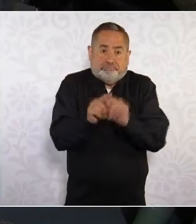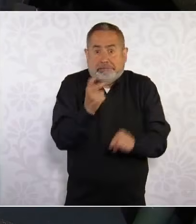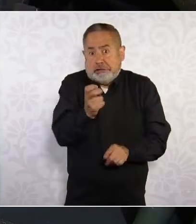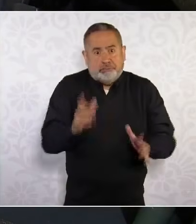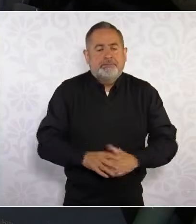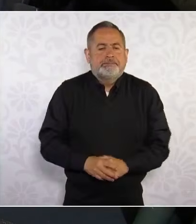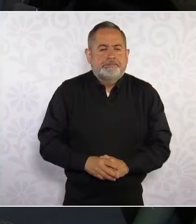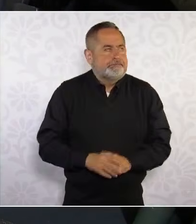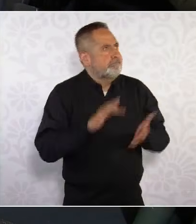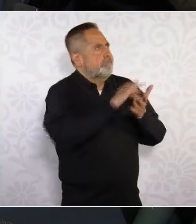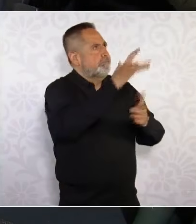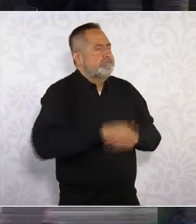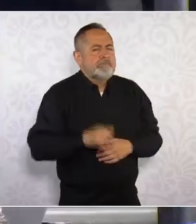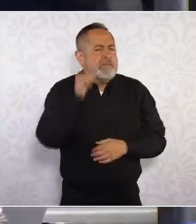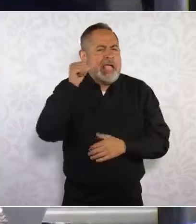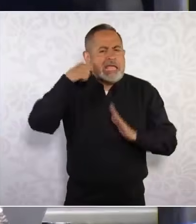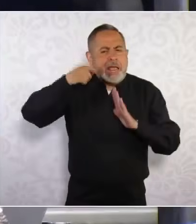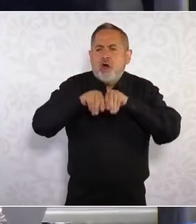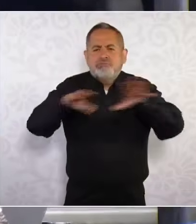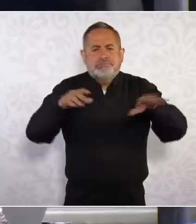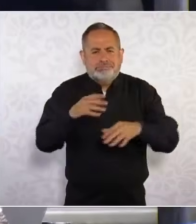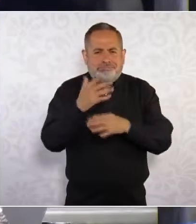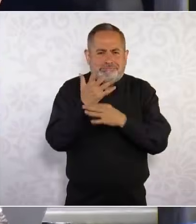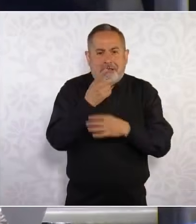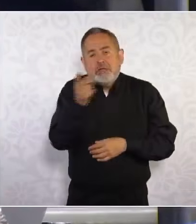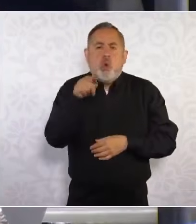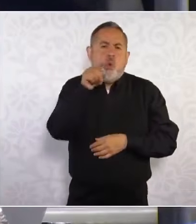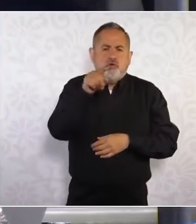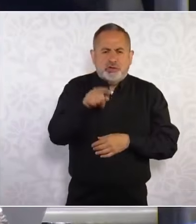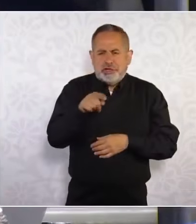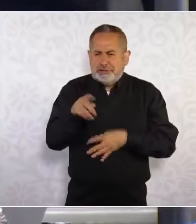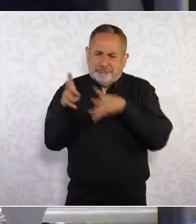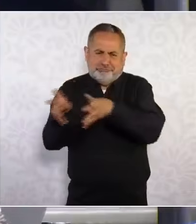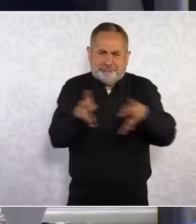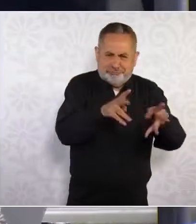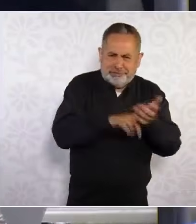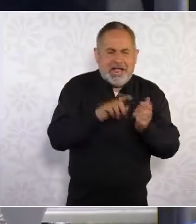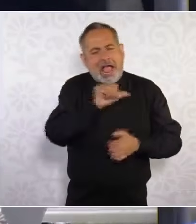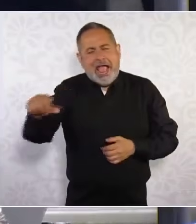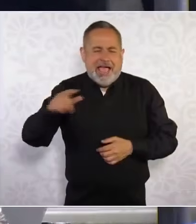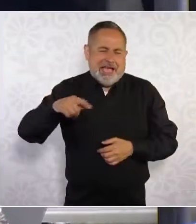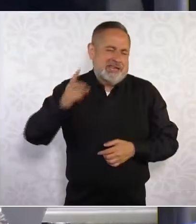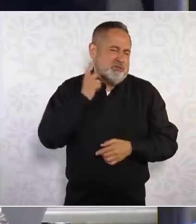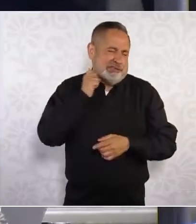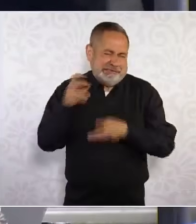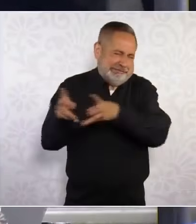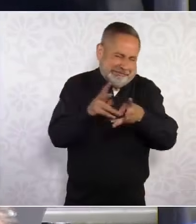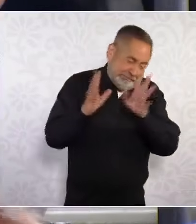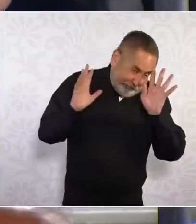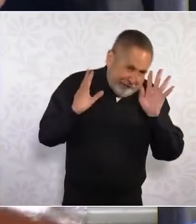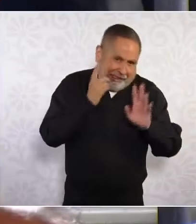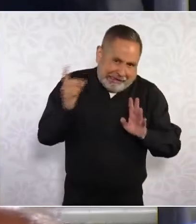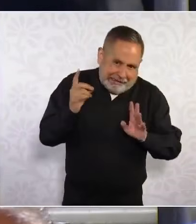El día de ayer se viralizó un video en donde usted platica, o algunos dicen regaña, sí, a algunos legisladores. Sí. O sea, para